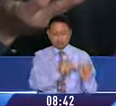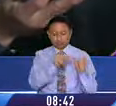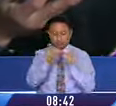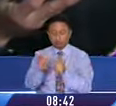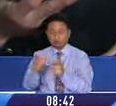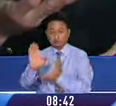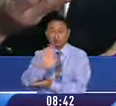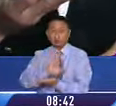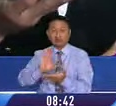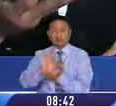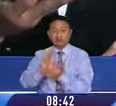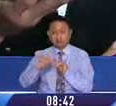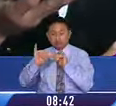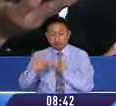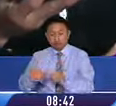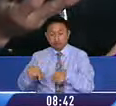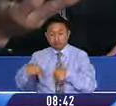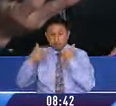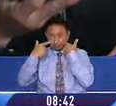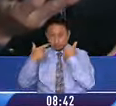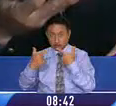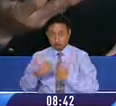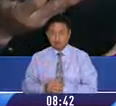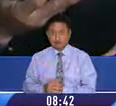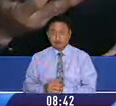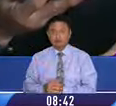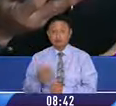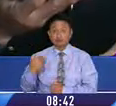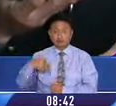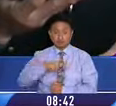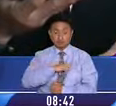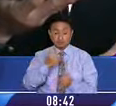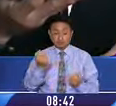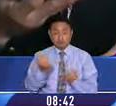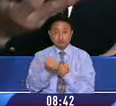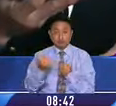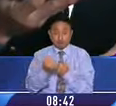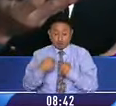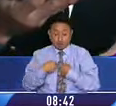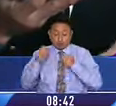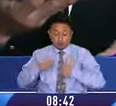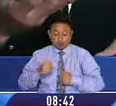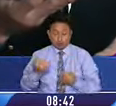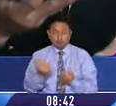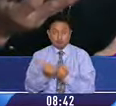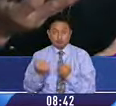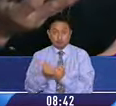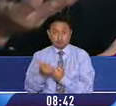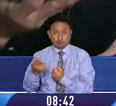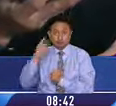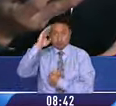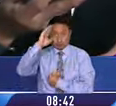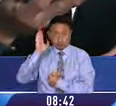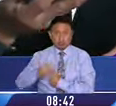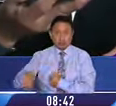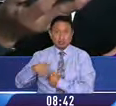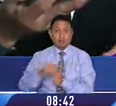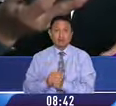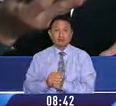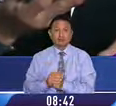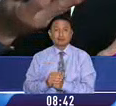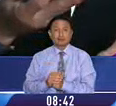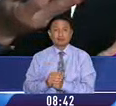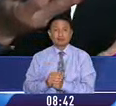en el barrio. Y también nosotros vamos a apoyar hasta donde esté, hasta donde podamos, evidentemente, la capacidad de que tenga incluso